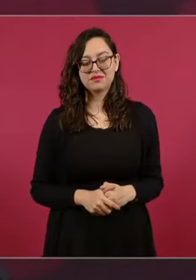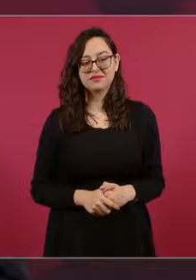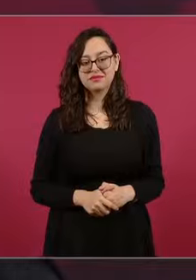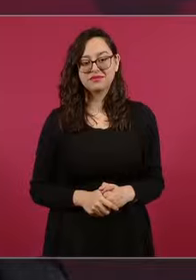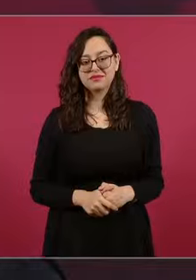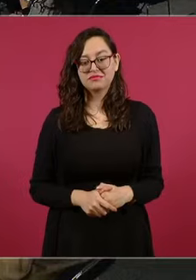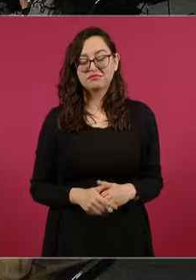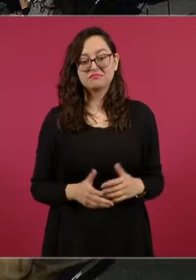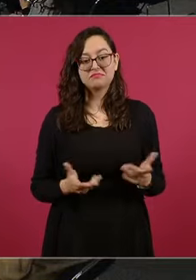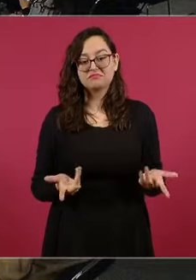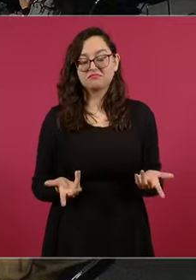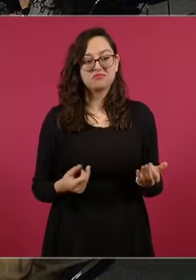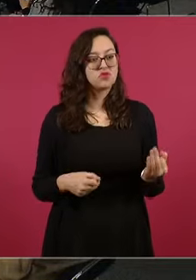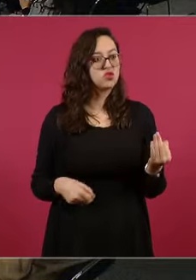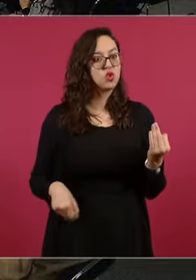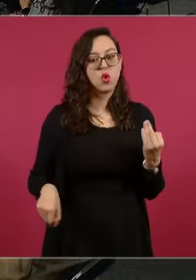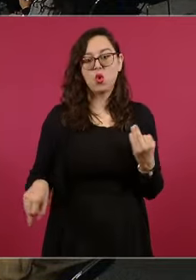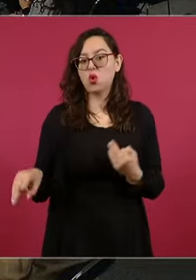Todo se hacía